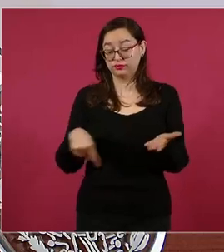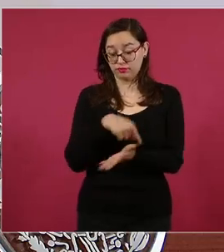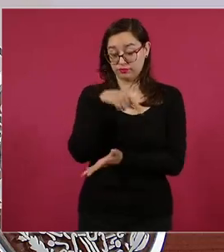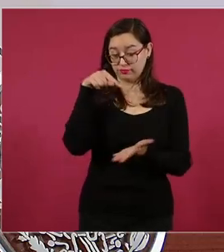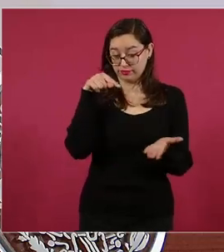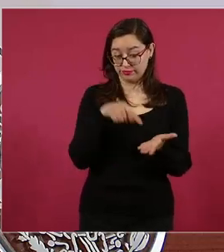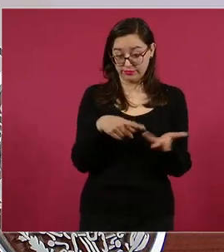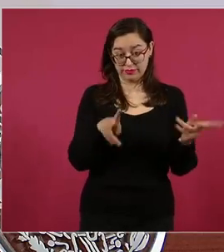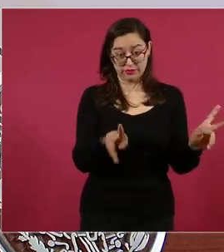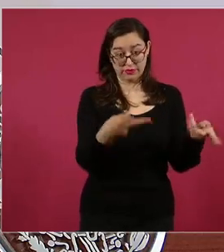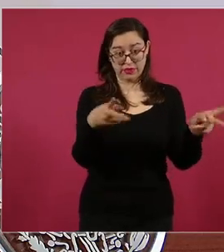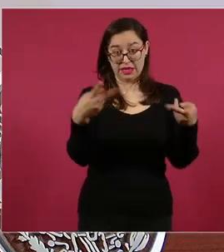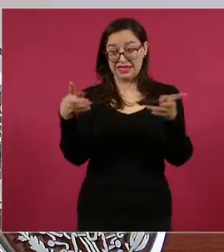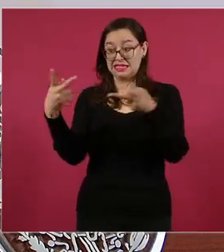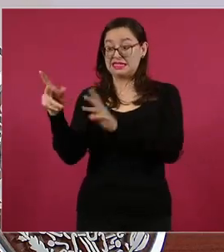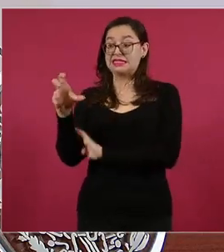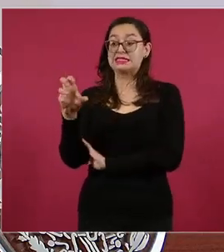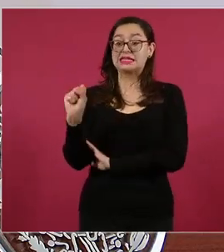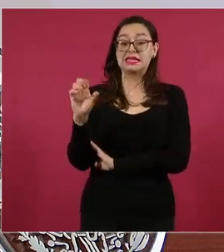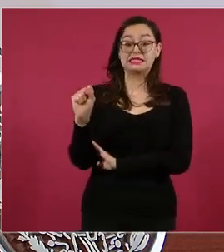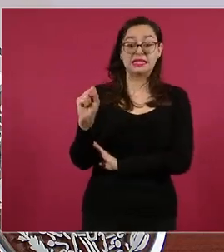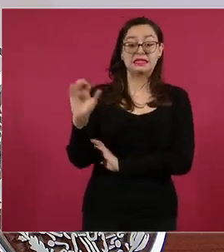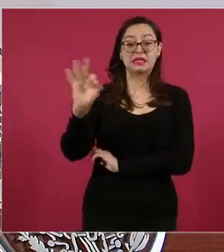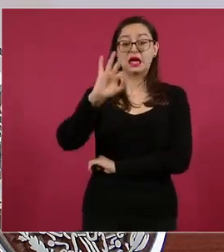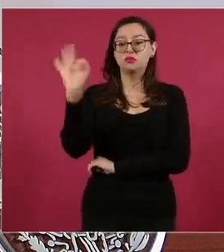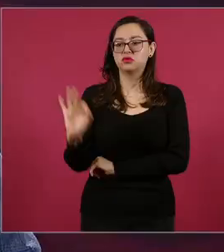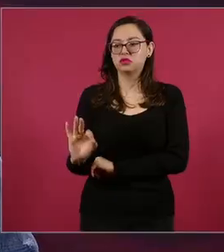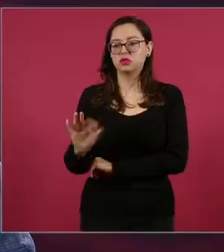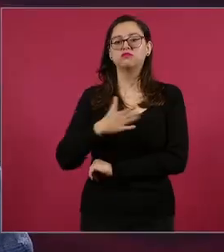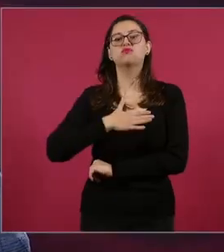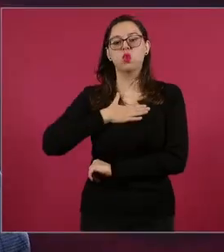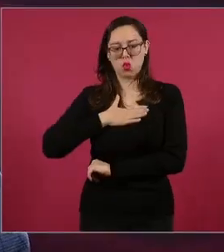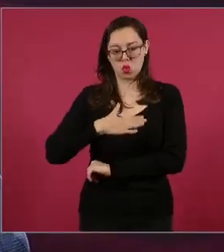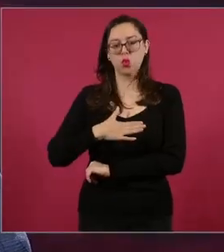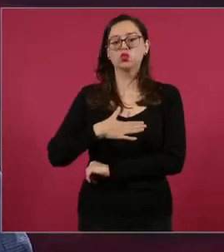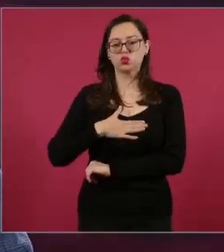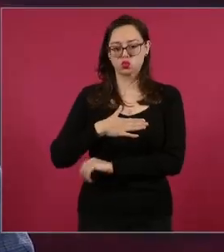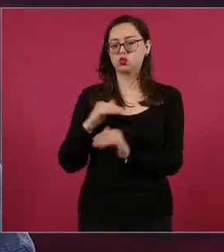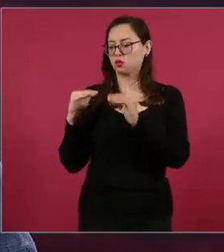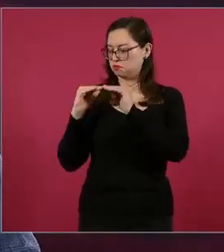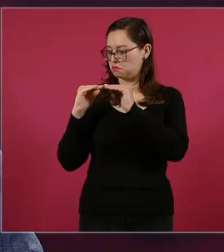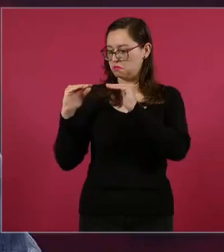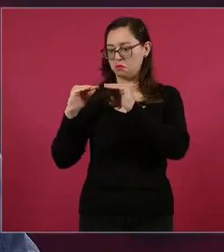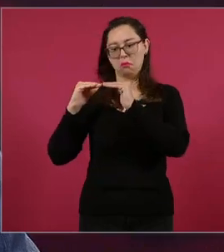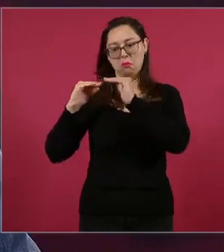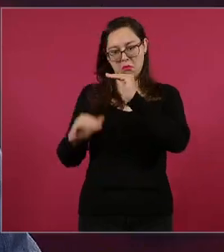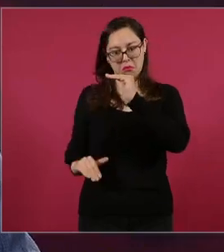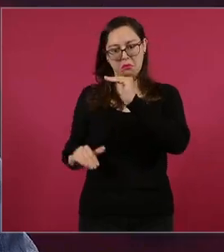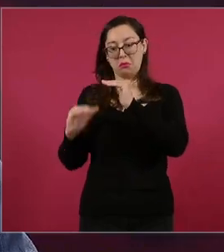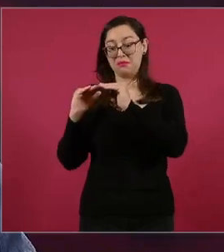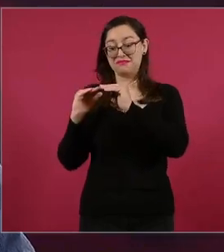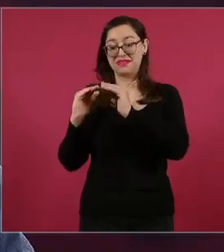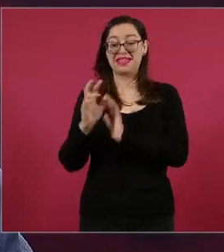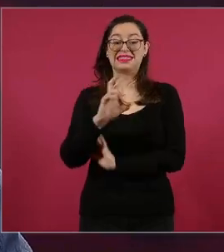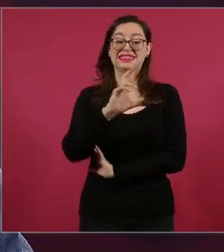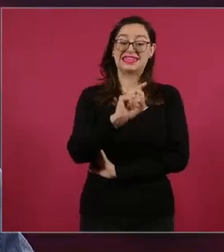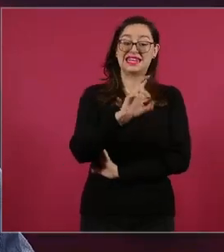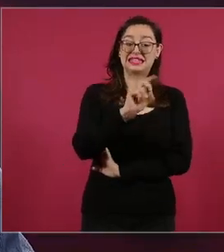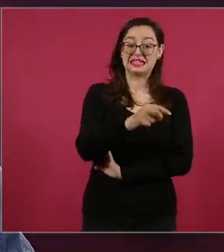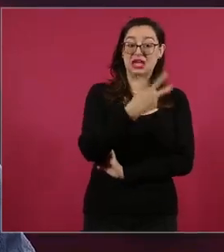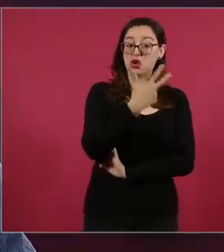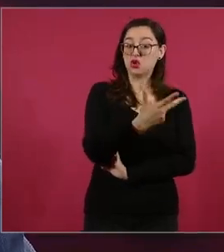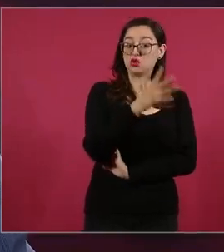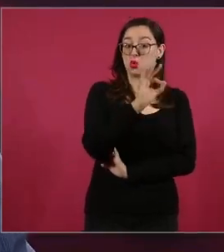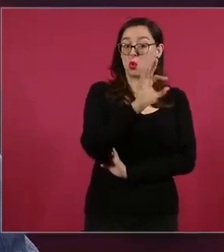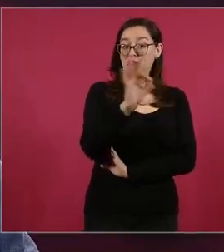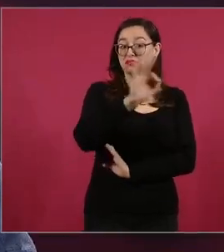servicio a nivel nacional las estamos ubicando con precios iguales o por debajo del promedio, y solo un